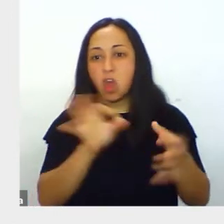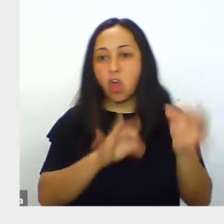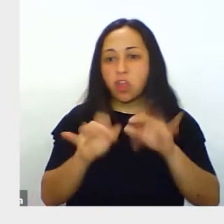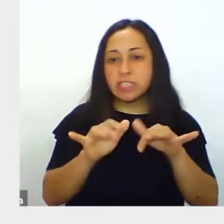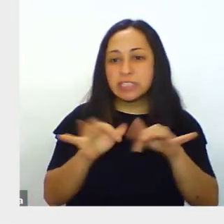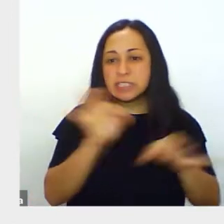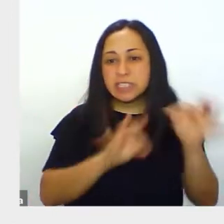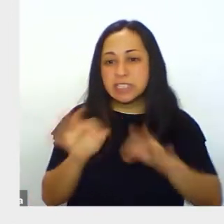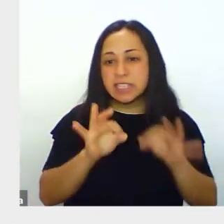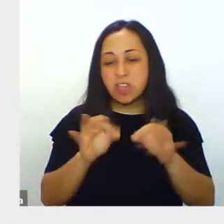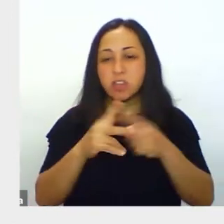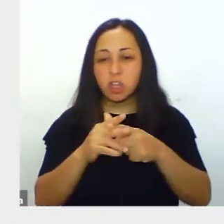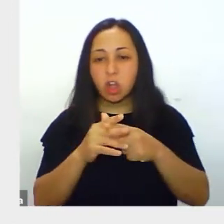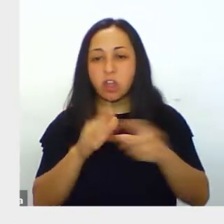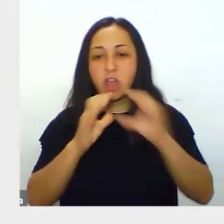tecnologías de comunicación e información